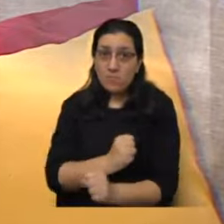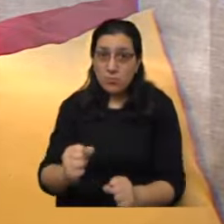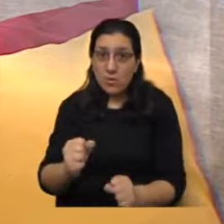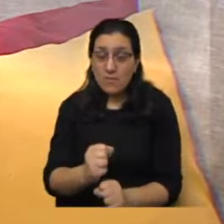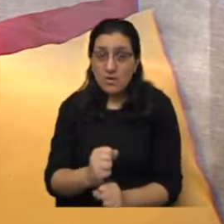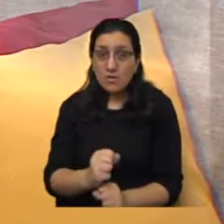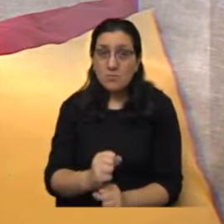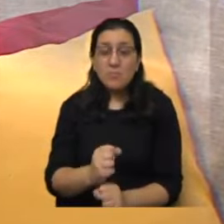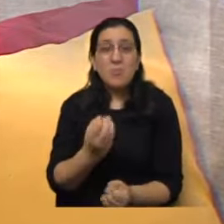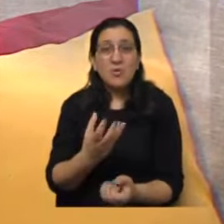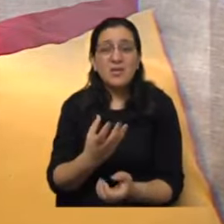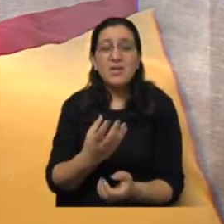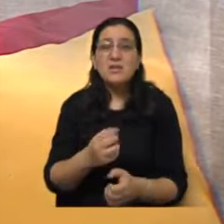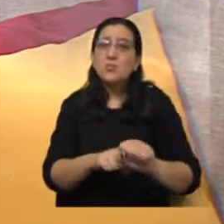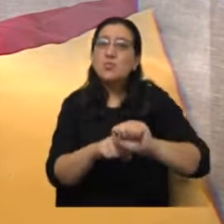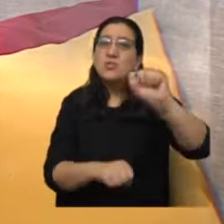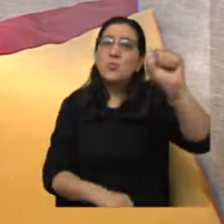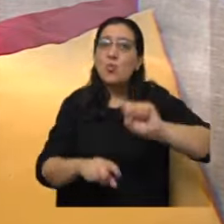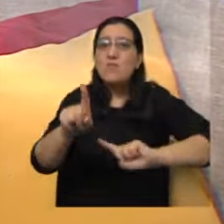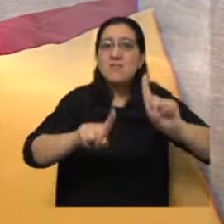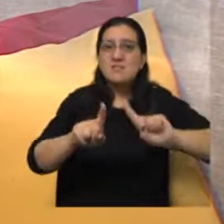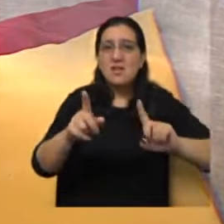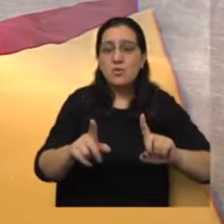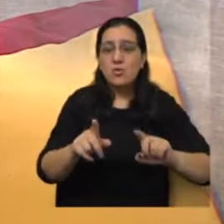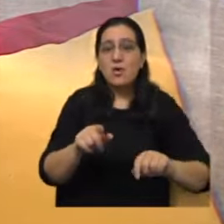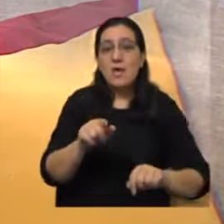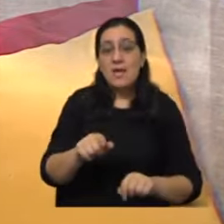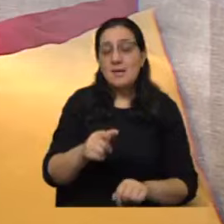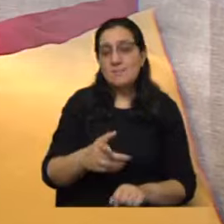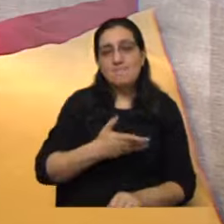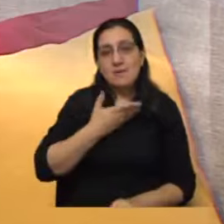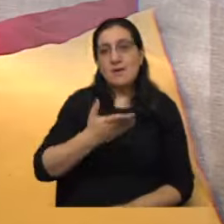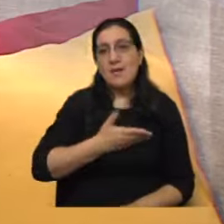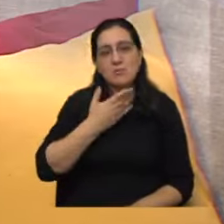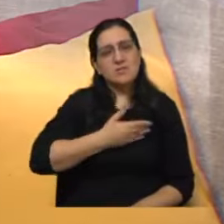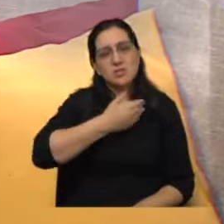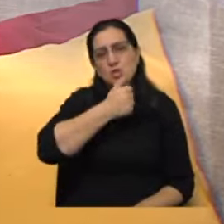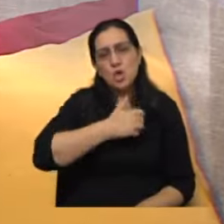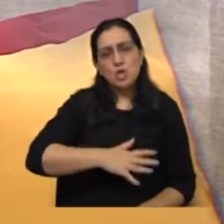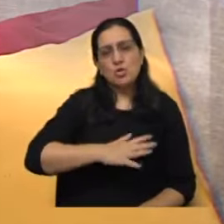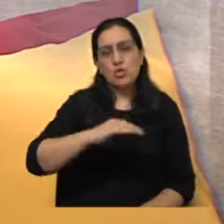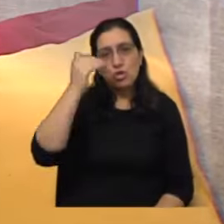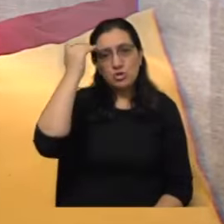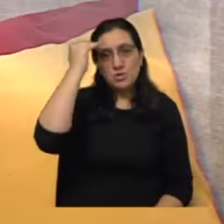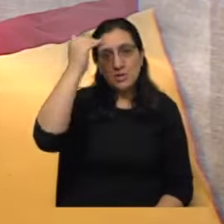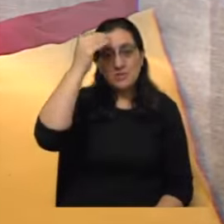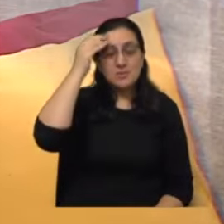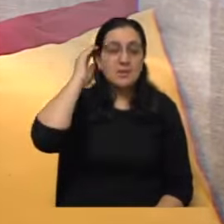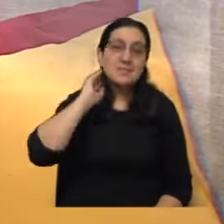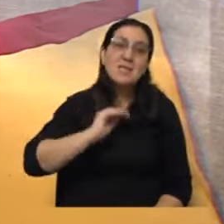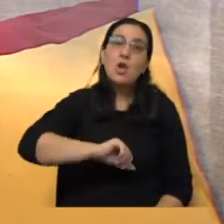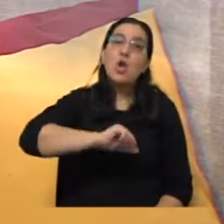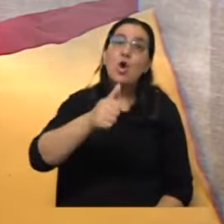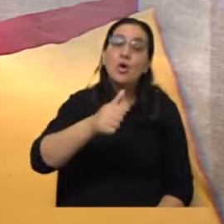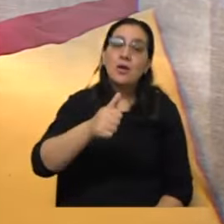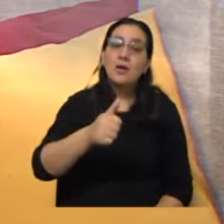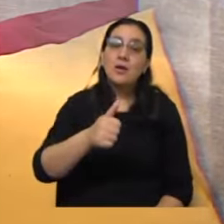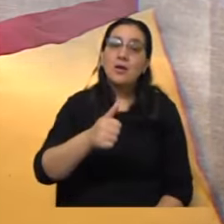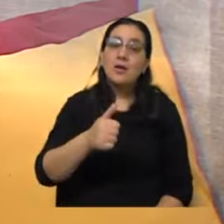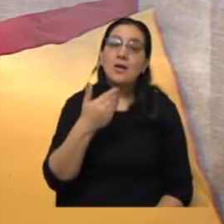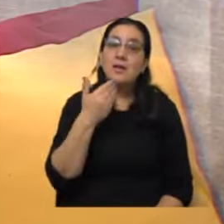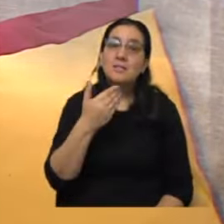título de esa naturaleza. Esta demanda que es histórica de los docentes y que se logra a partir de esta decisión